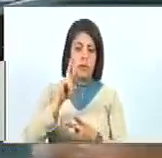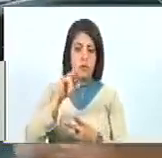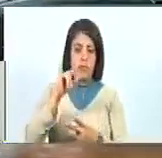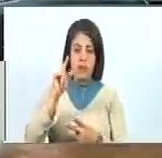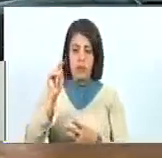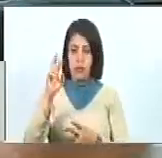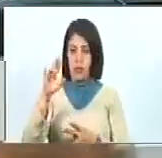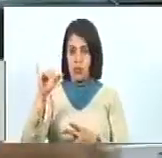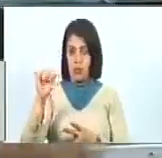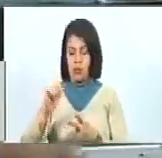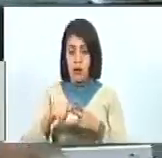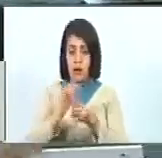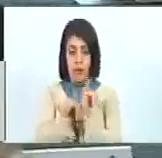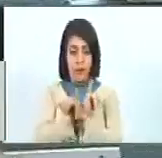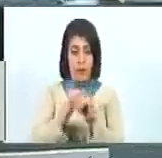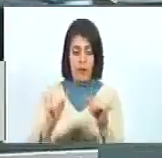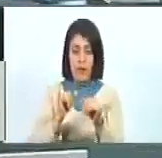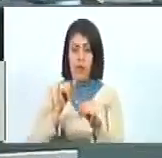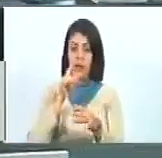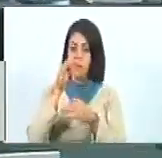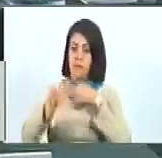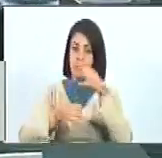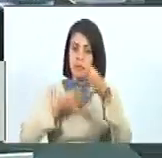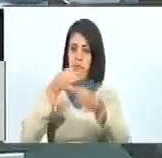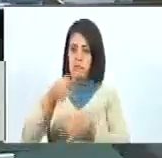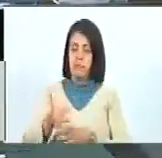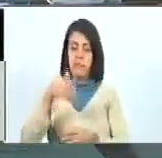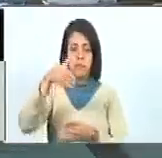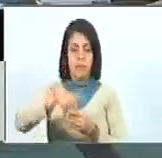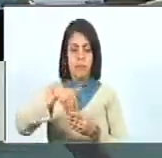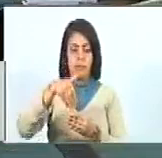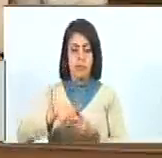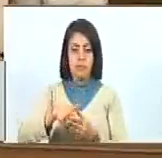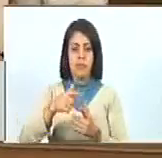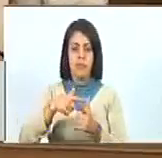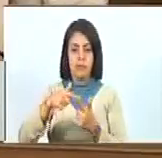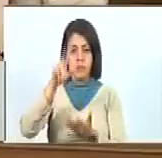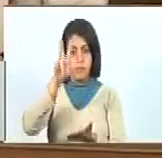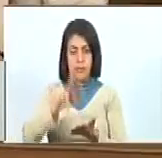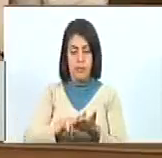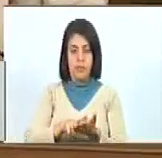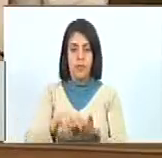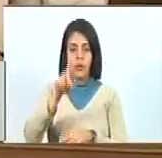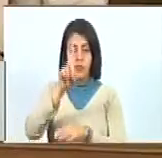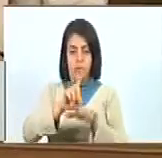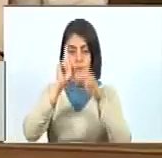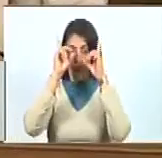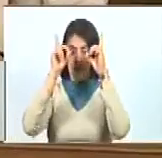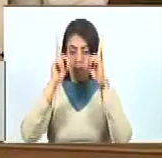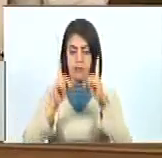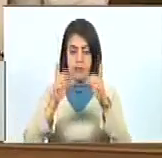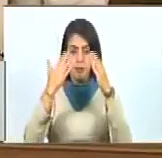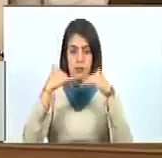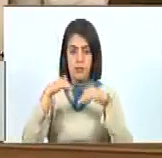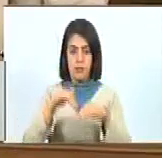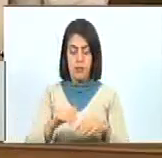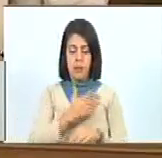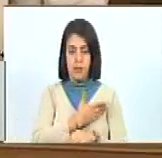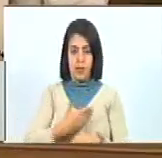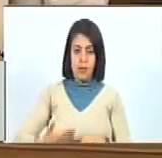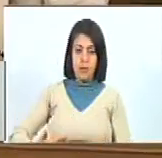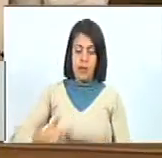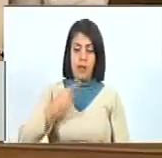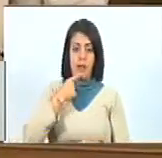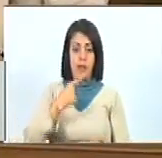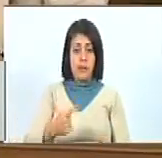Mata. Finalizadas las intervenciones y sometido a votación, resultó aprobado por unanimidad. El presidente